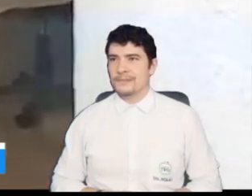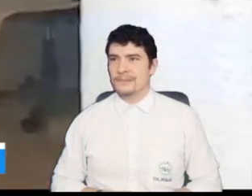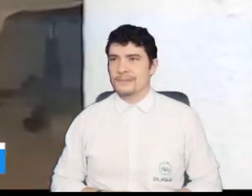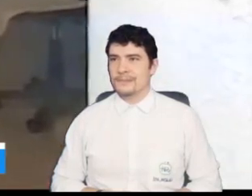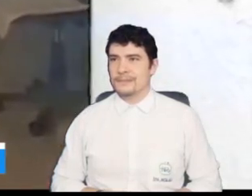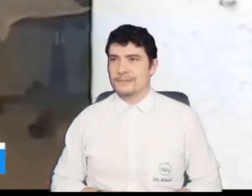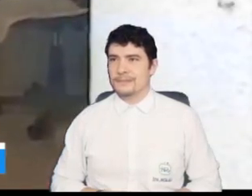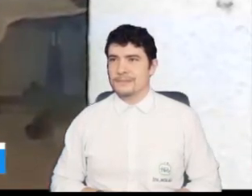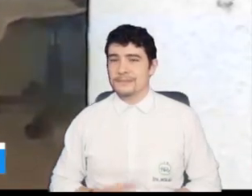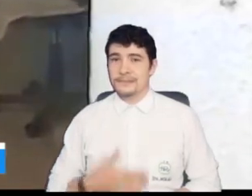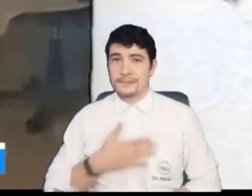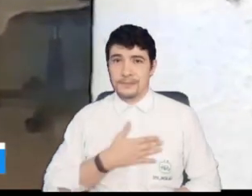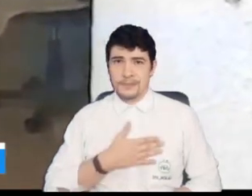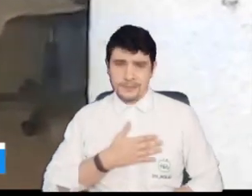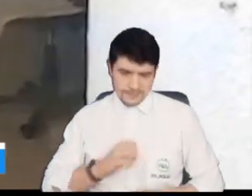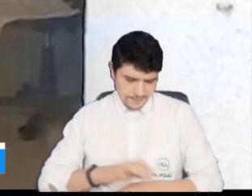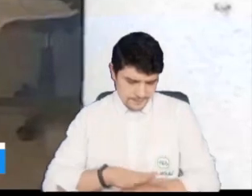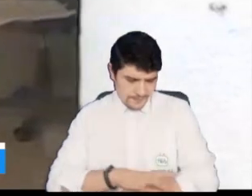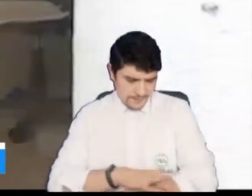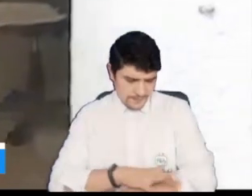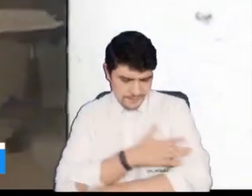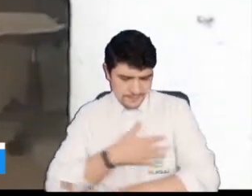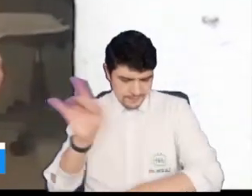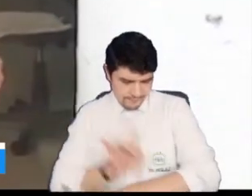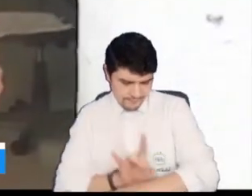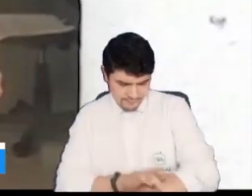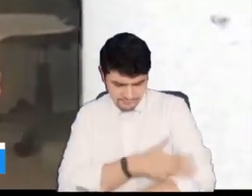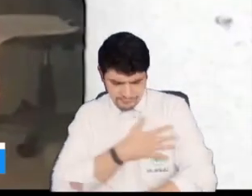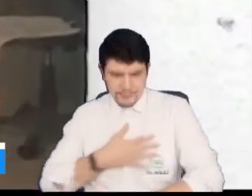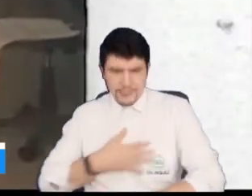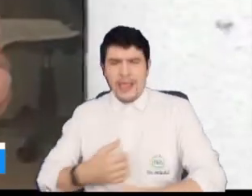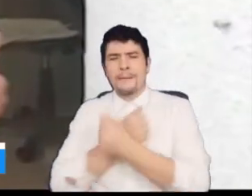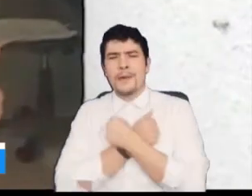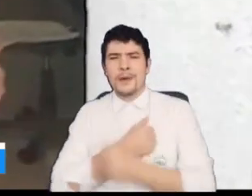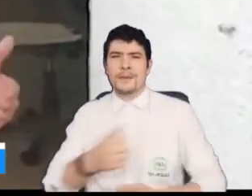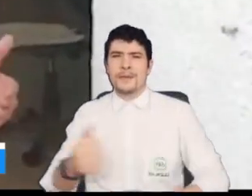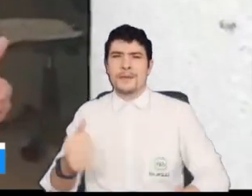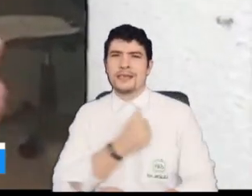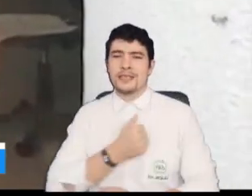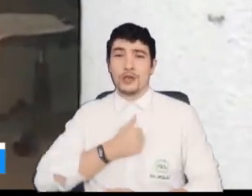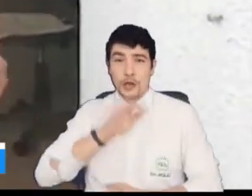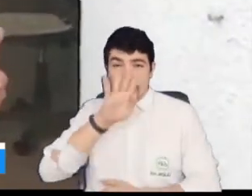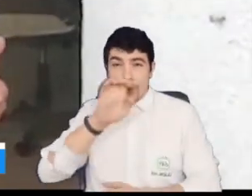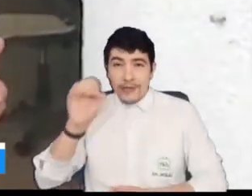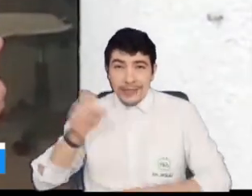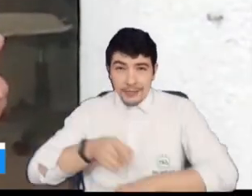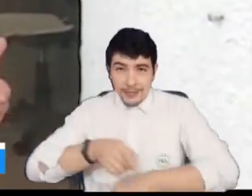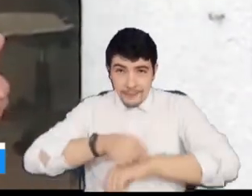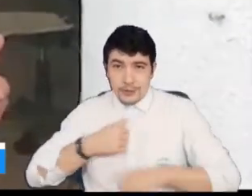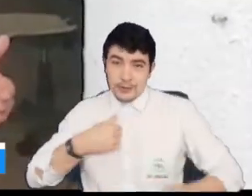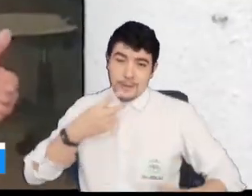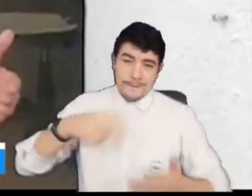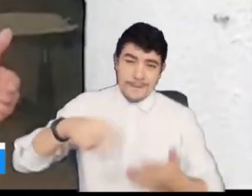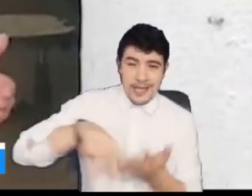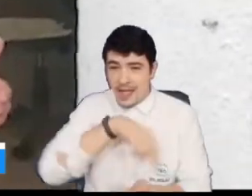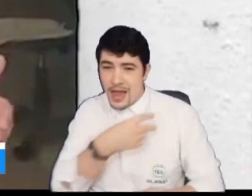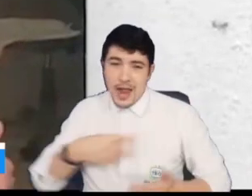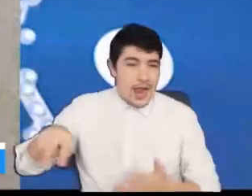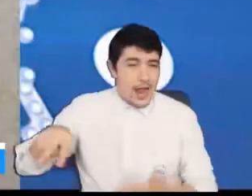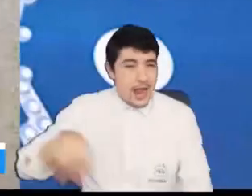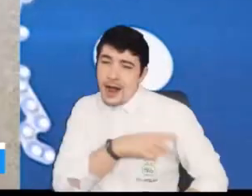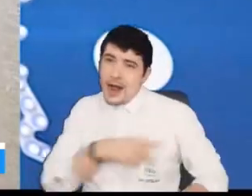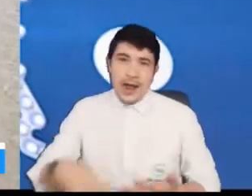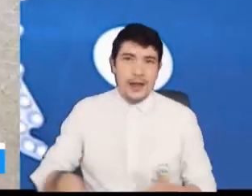Cúcuta Deportivo me hace de que tenga buen físico para mantener 90 minutos de ejercicio en el estadio y apoyarlo en todo momento cuando él más me